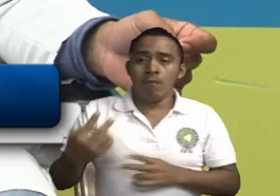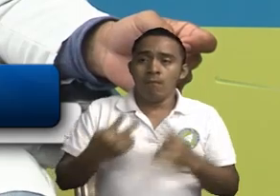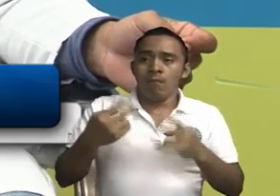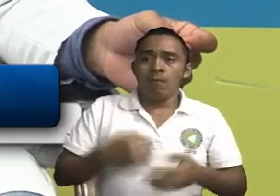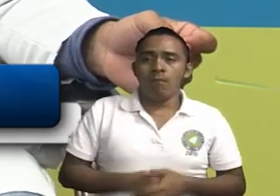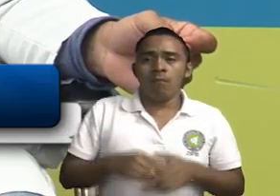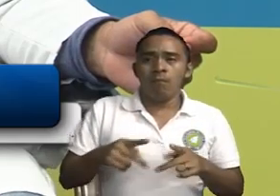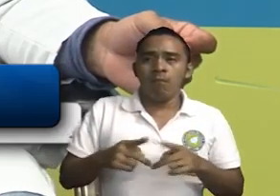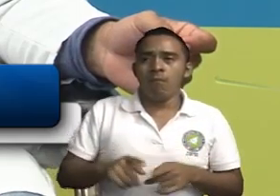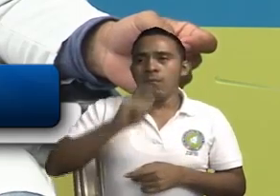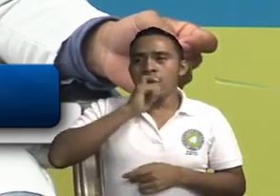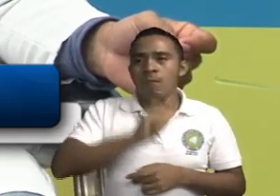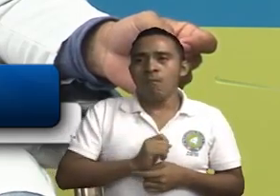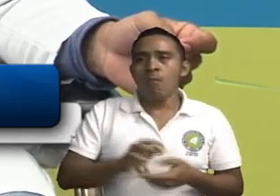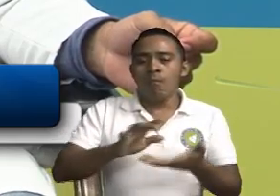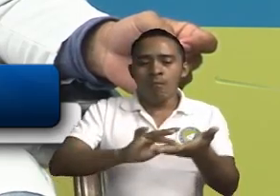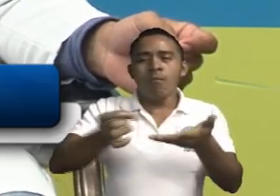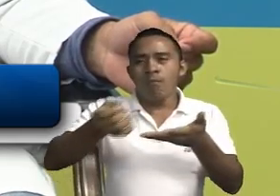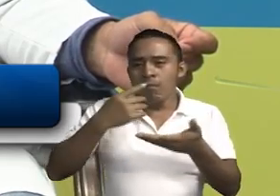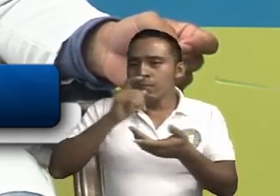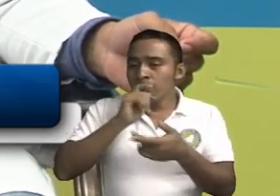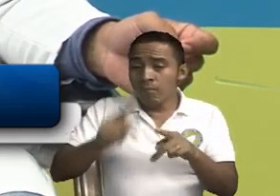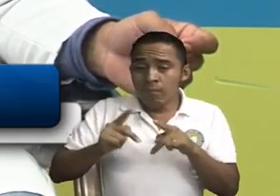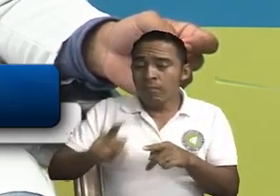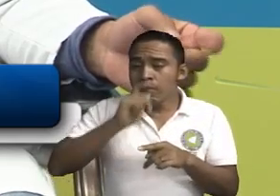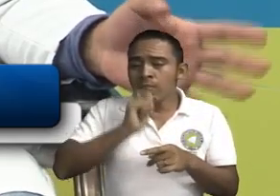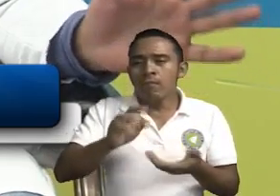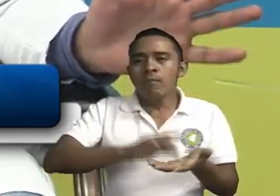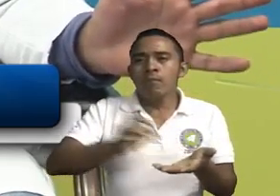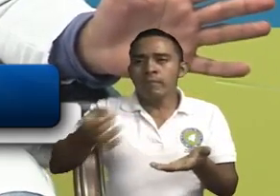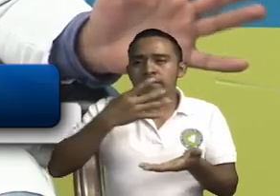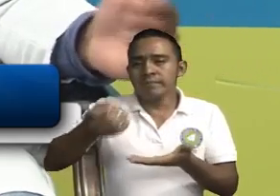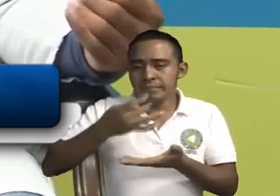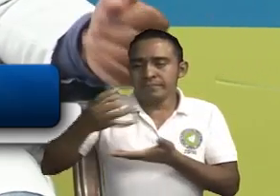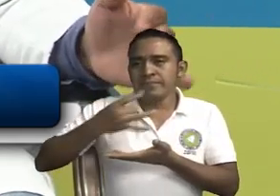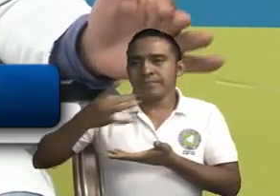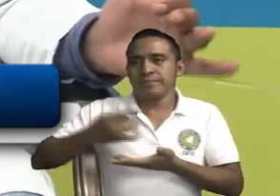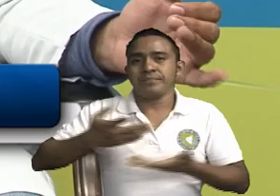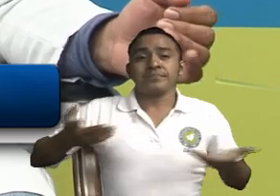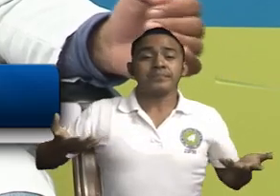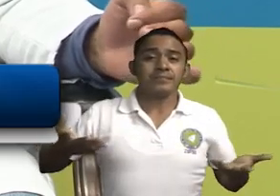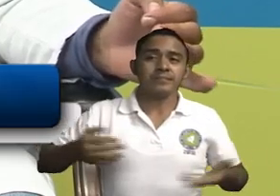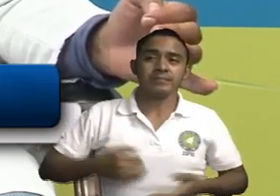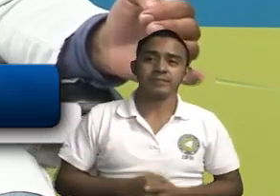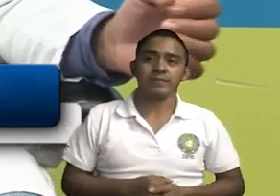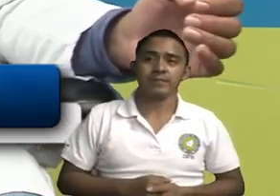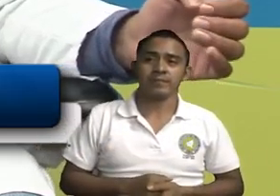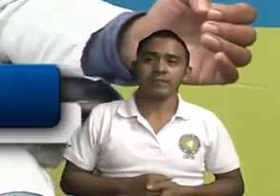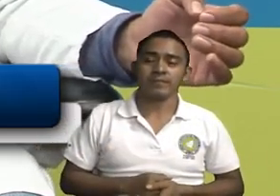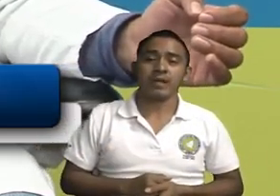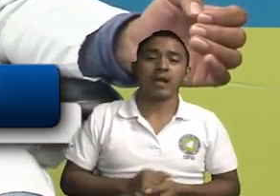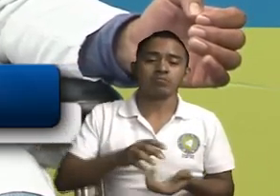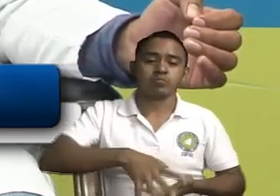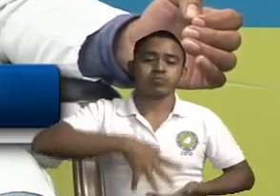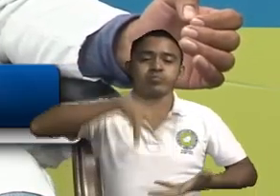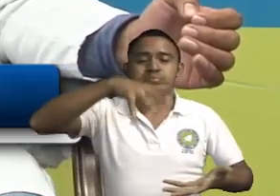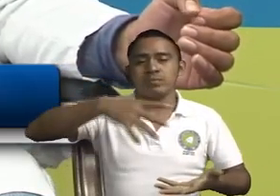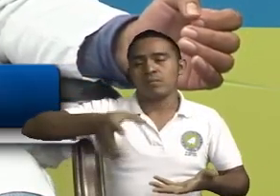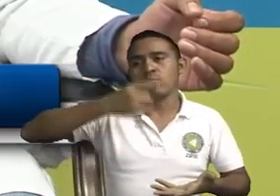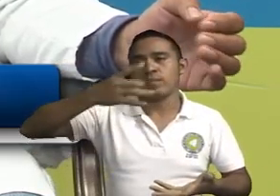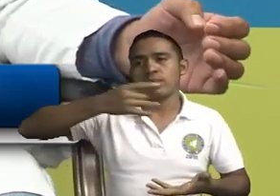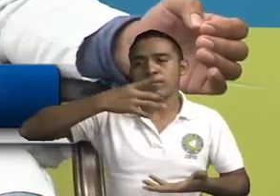nicaragüense viene y le gusta que le recete pastillas. Y ahí viene, lamentablemente, como digo yo, comienzan a tragar pastillas. Y